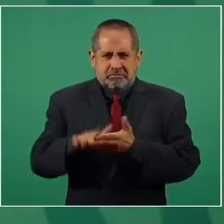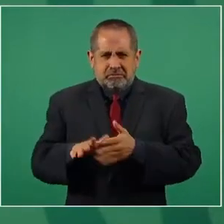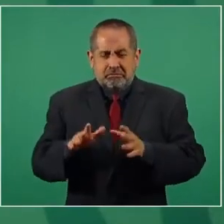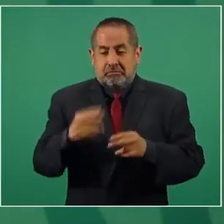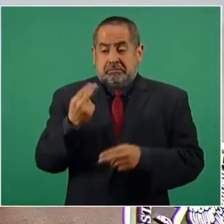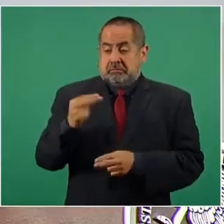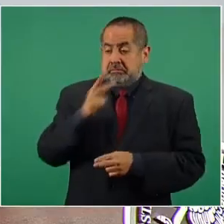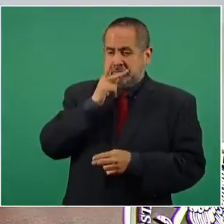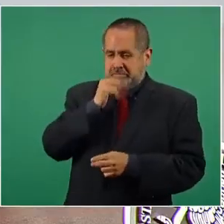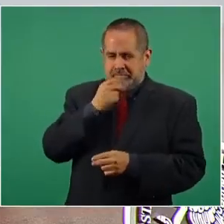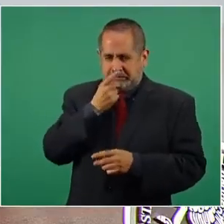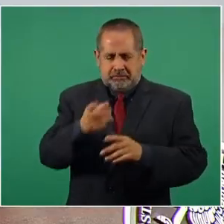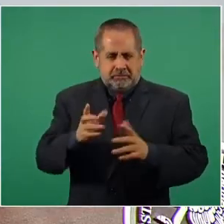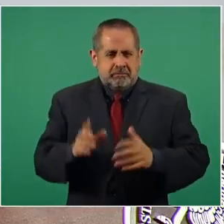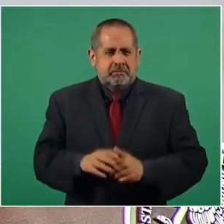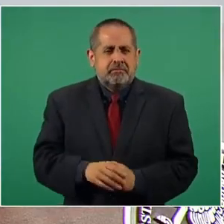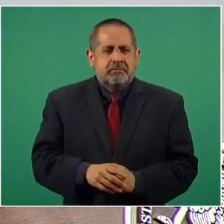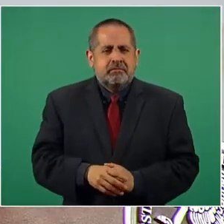no puedo mencionar.